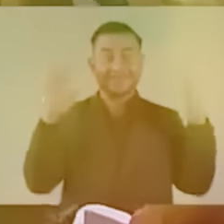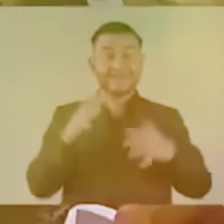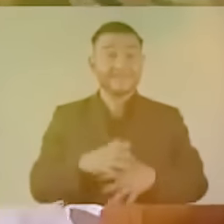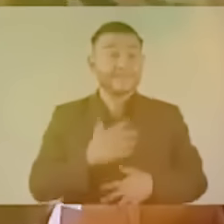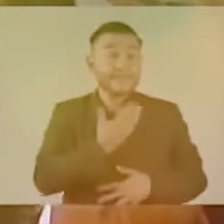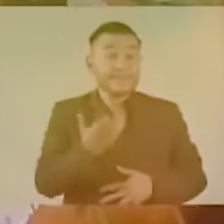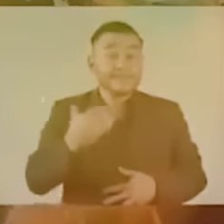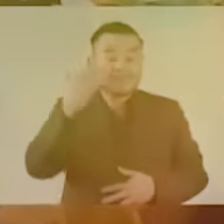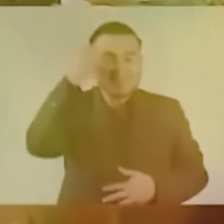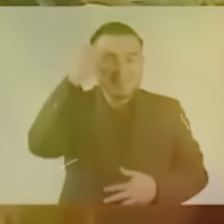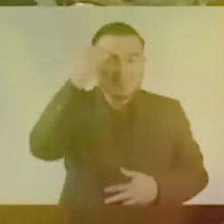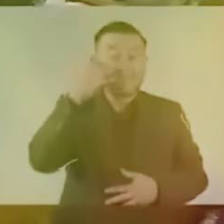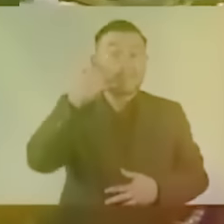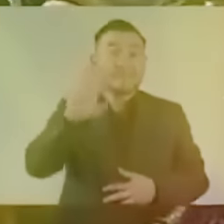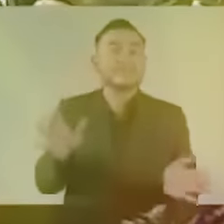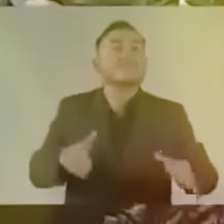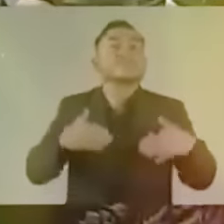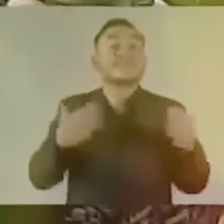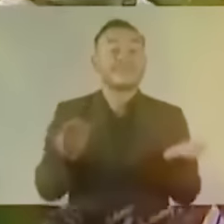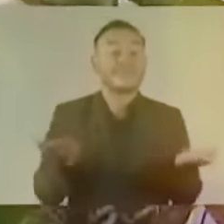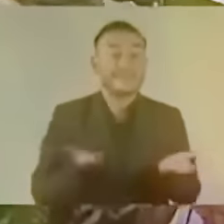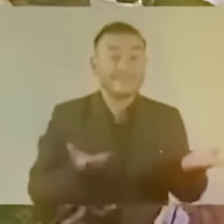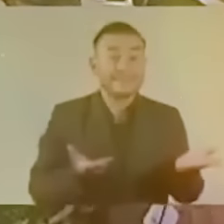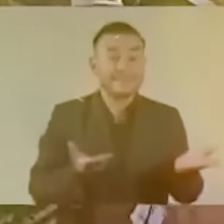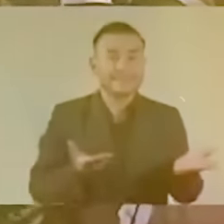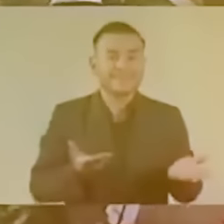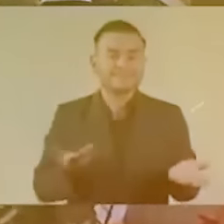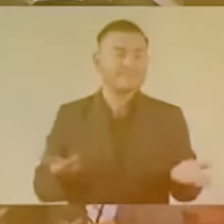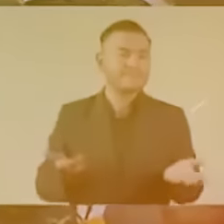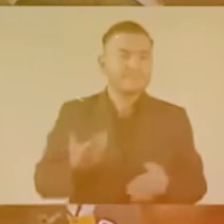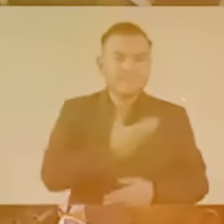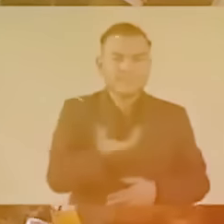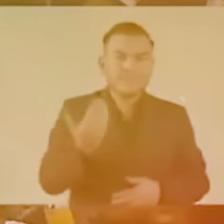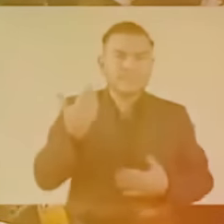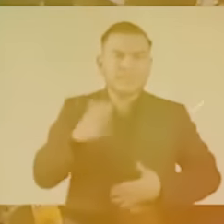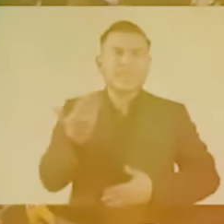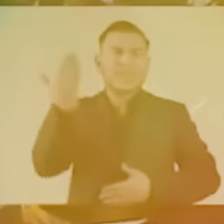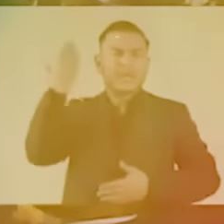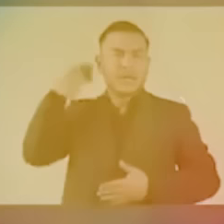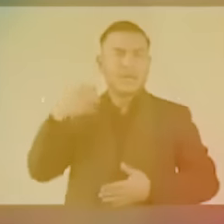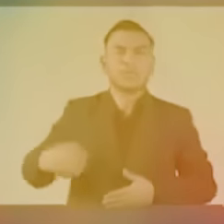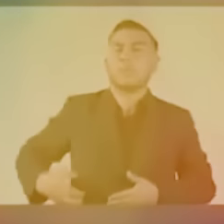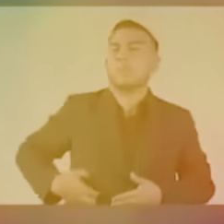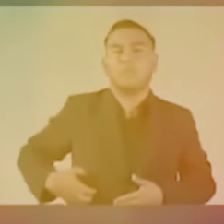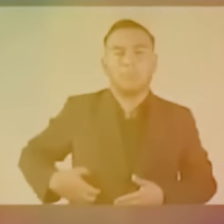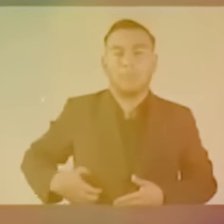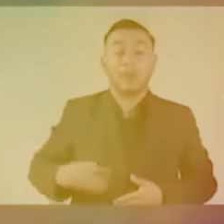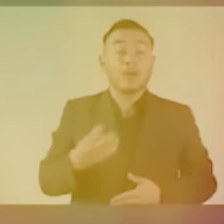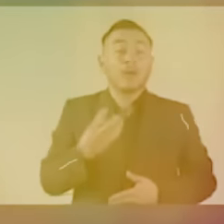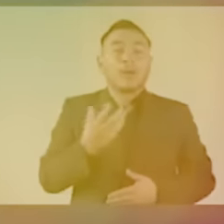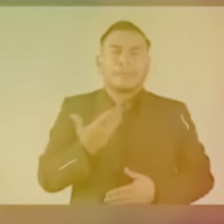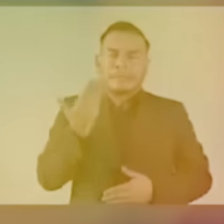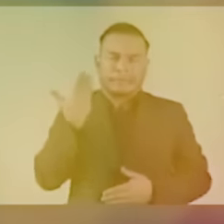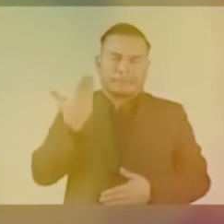Algunos de ustedes dirán, pero ¿y cómo vamos a hacer eso? Y lo entiendo, ya han sido engañados antes. ¿Cuántas veces nos han